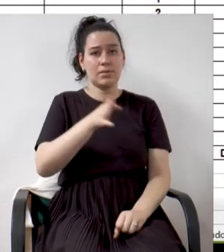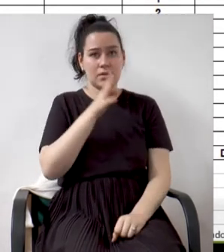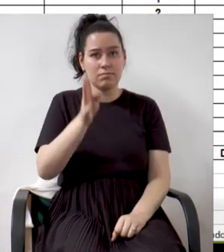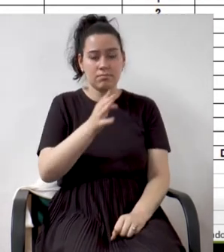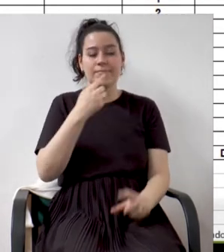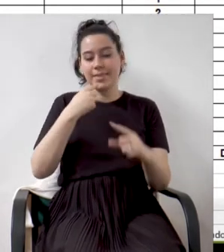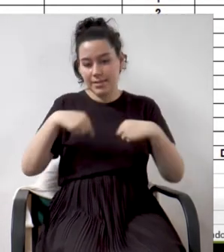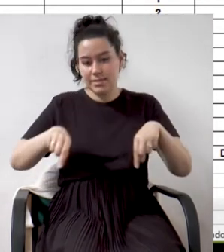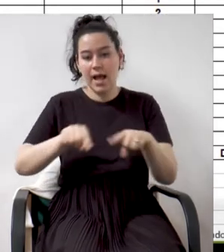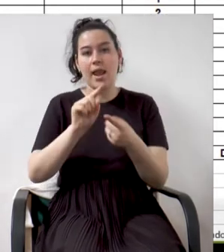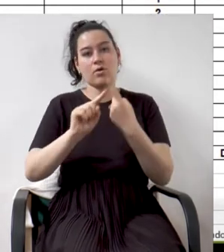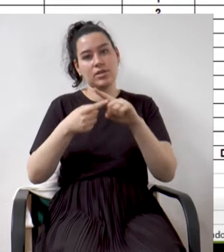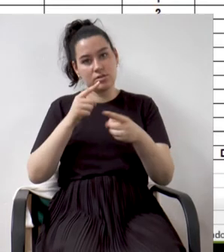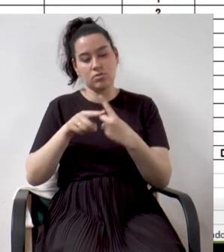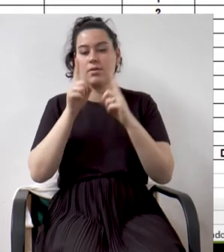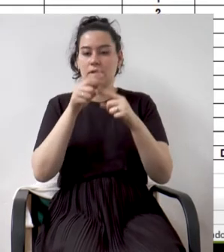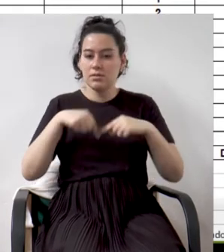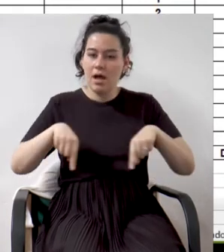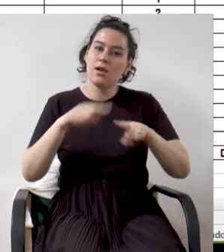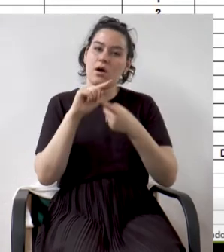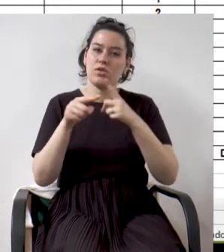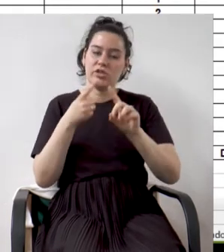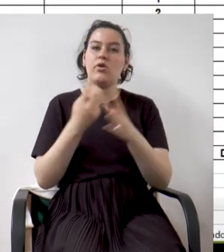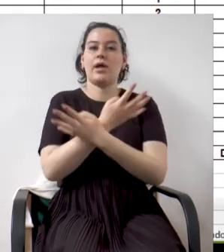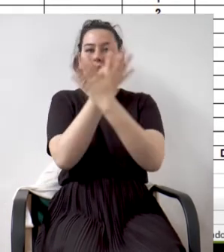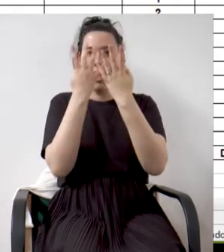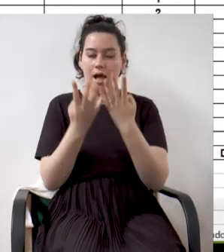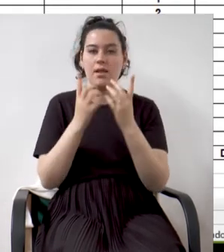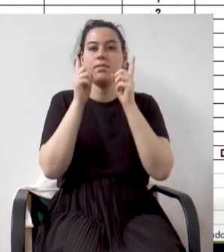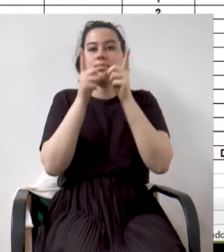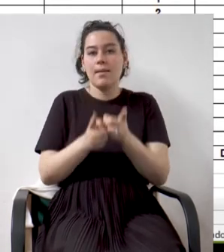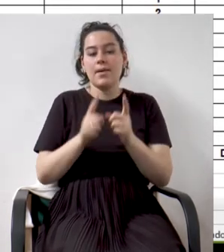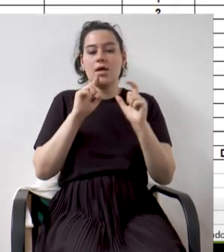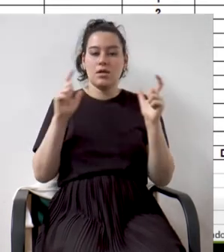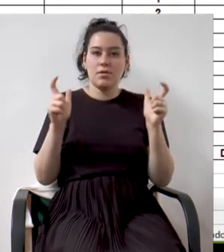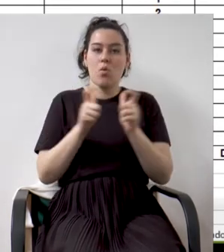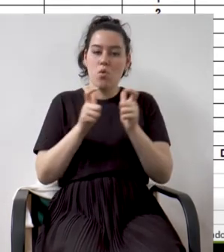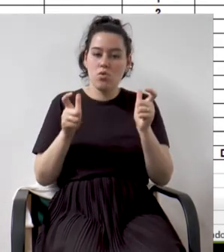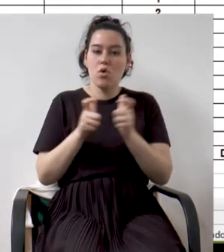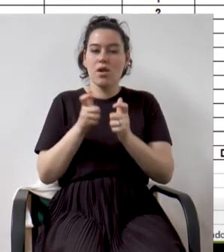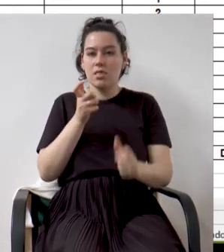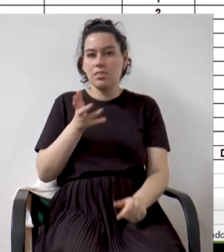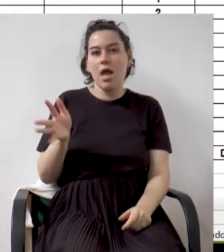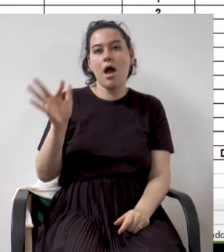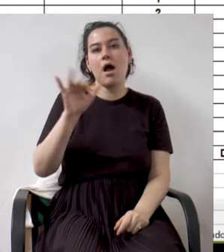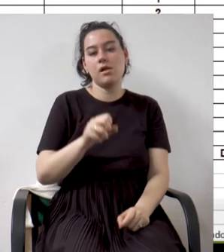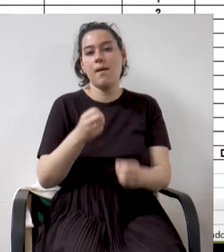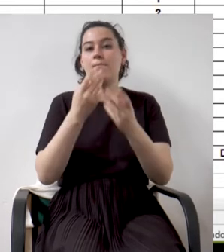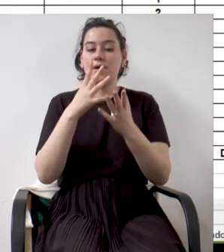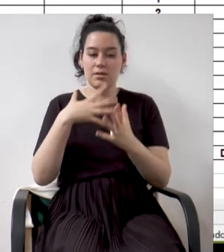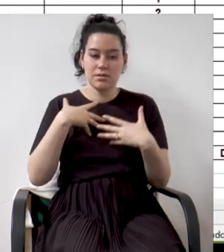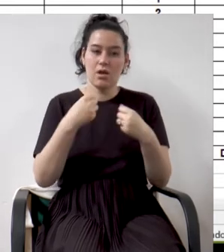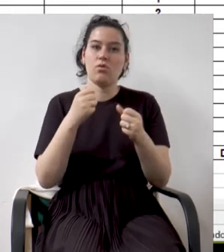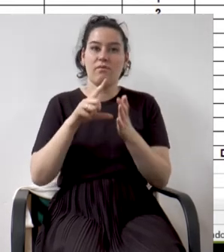de coordinadores por sede, en la sala de coordinadores generales, en las reuniones del área, porque el área salud es la